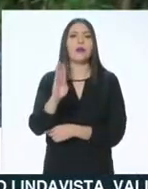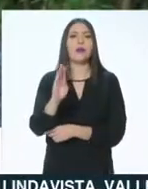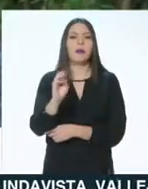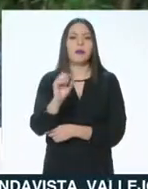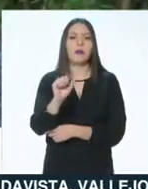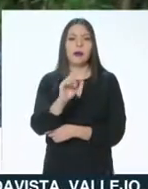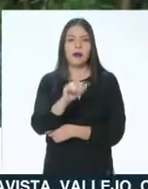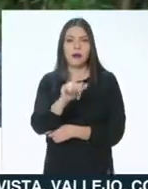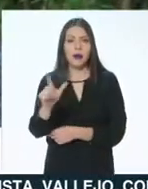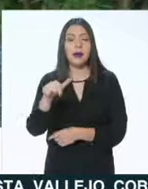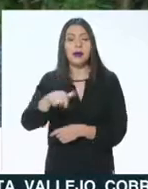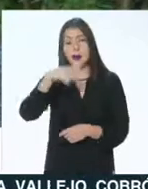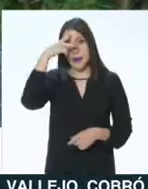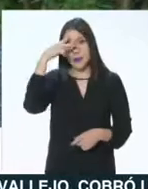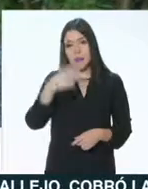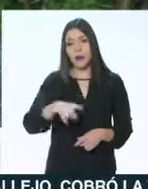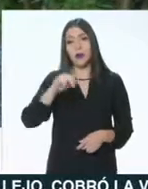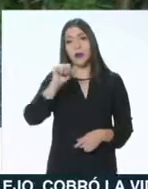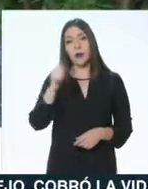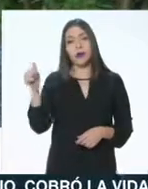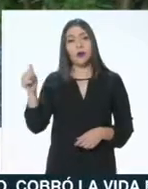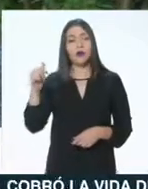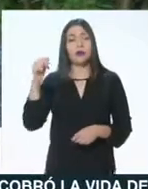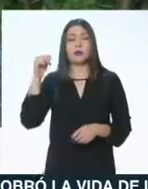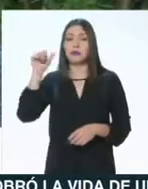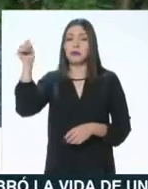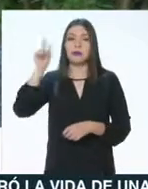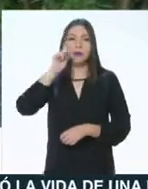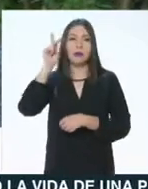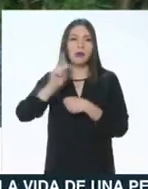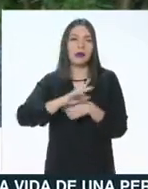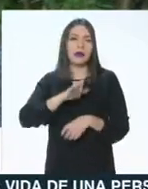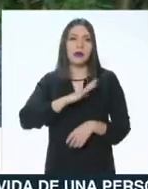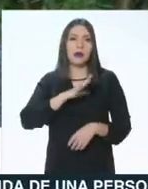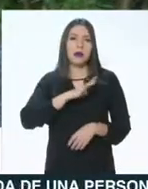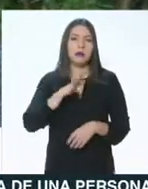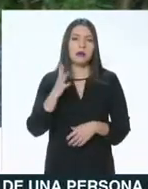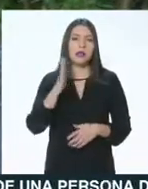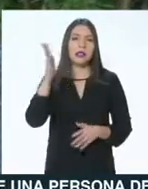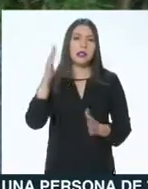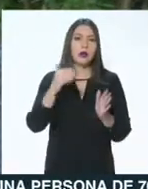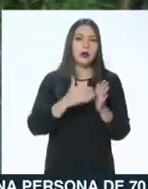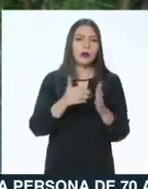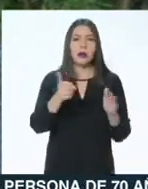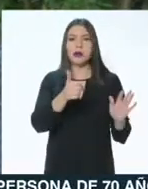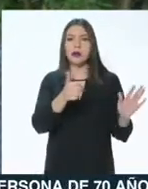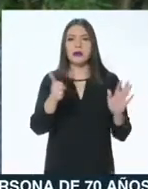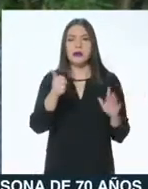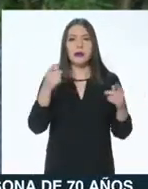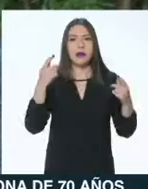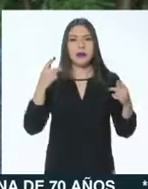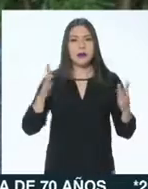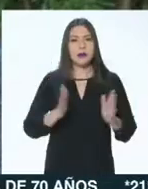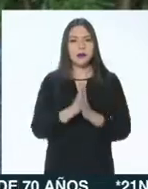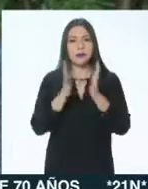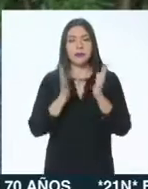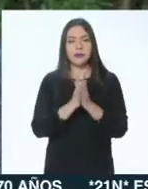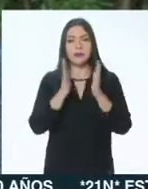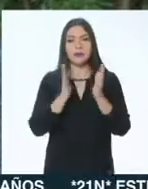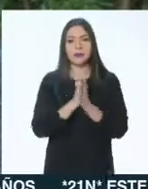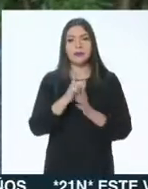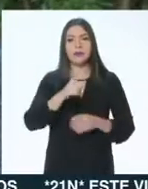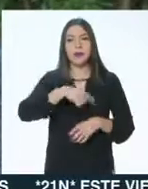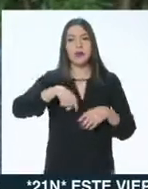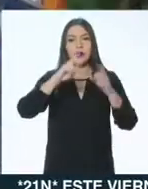Aquí en México. A nivel internacional, bueno, allá fueron 5,600 participantes, o sea, sí, realmente el torneo de Las Vegas es uno de los